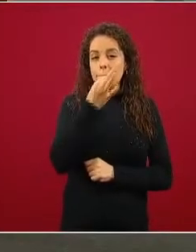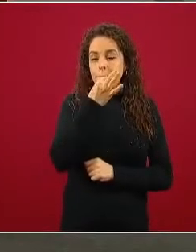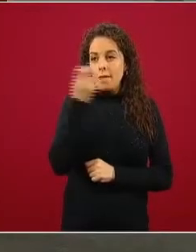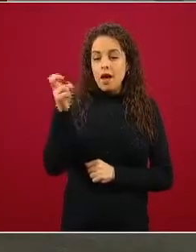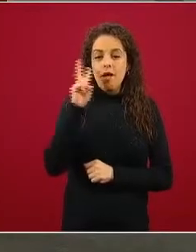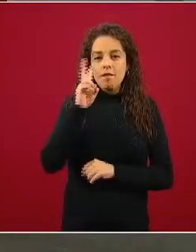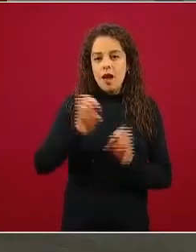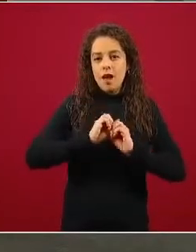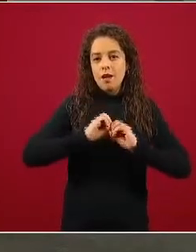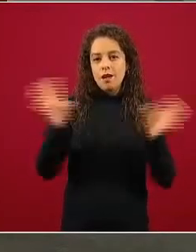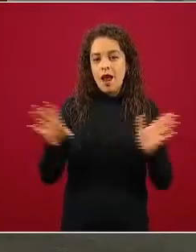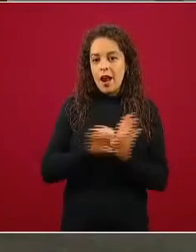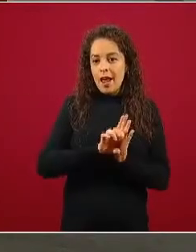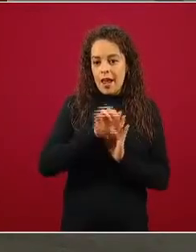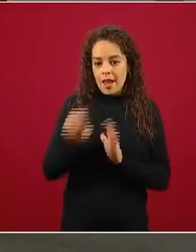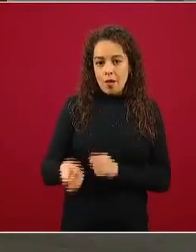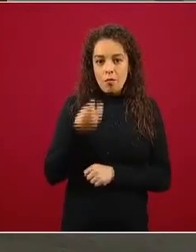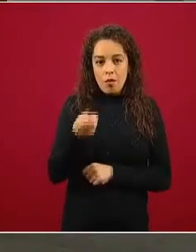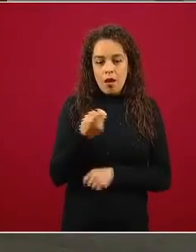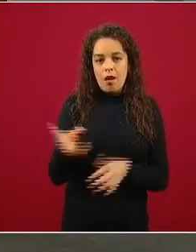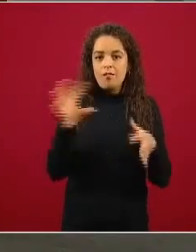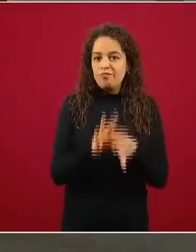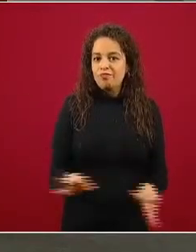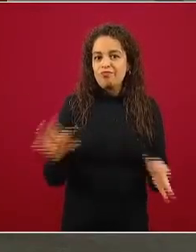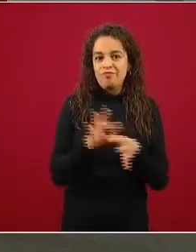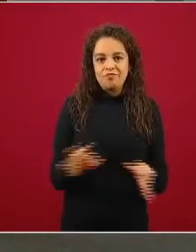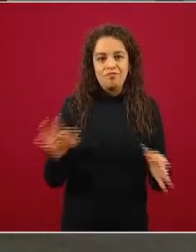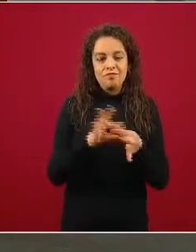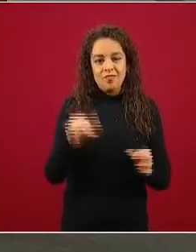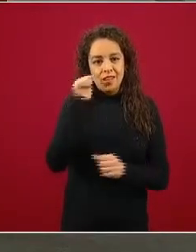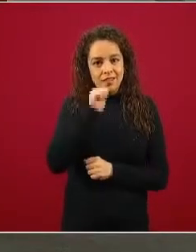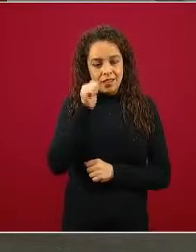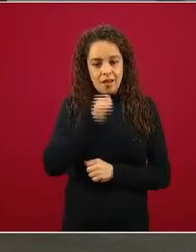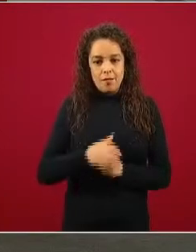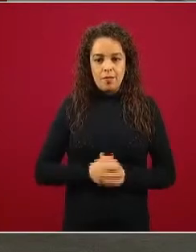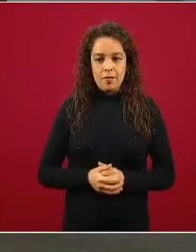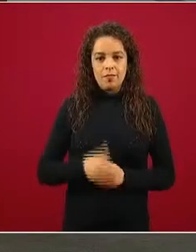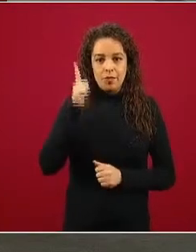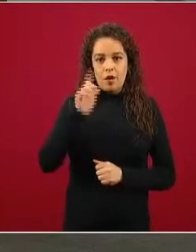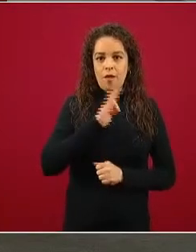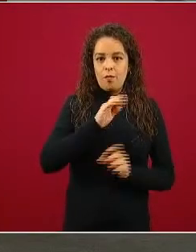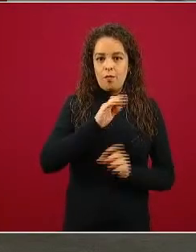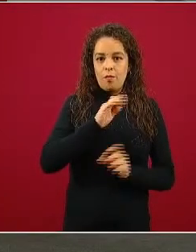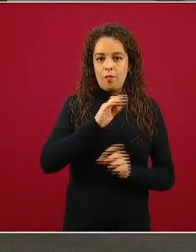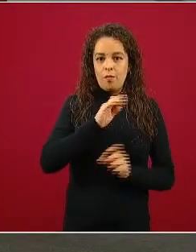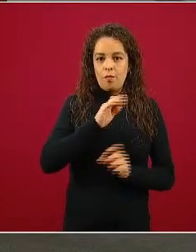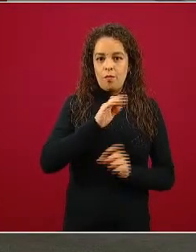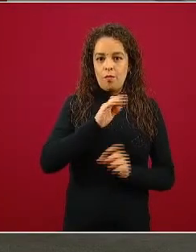ejemplifica mucho esto que hemos estado conversando. Si lo podemos pasar, muchas gracias.